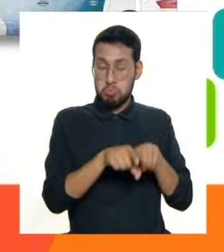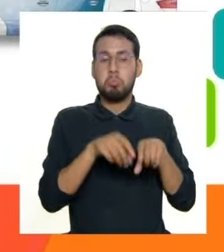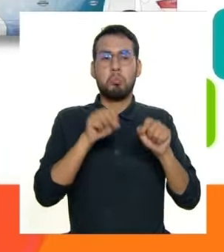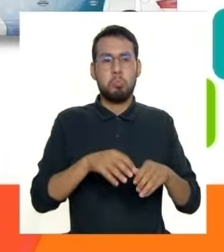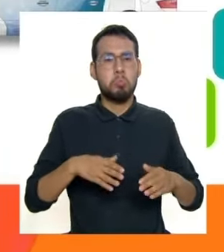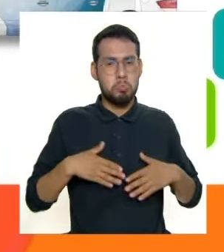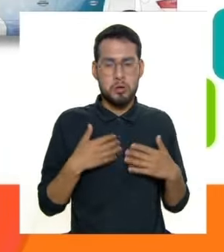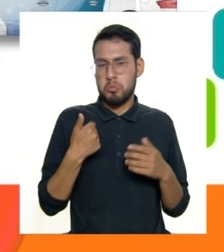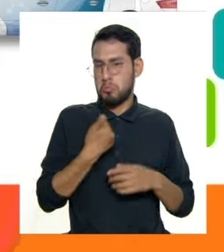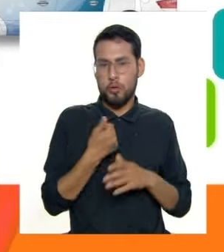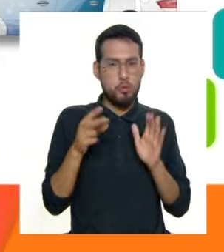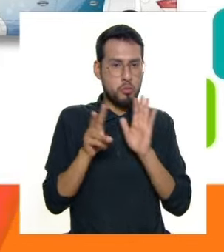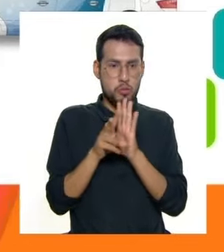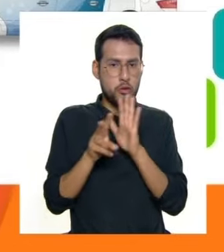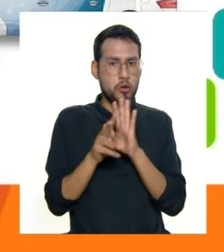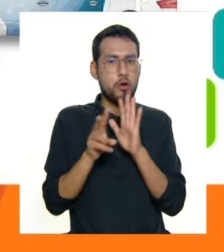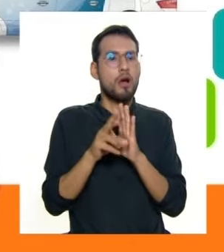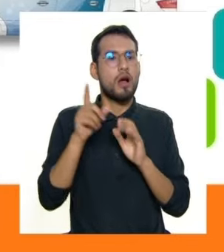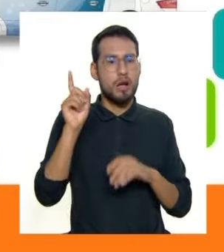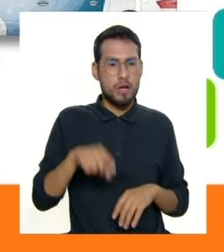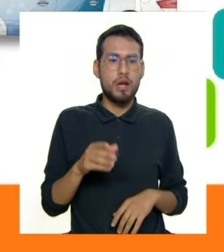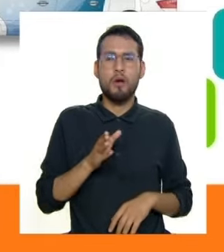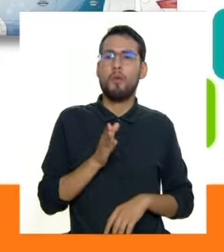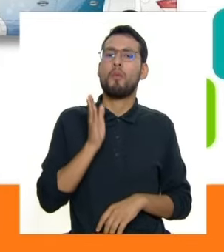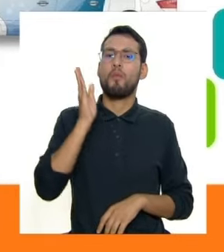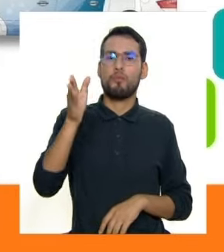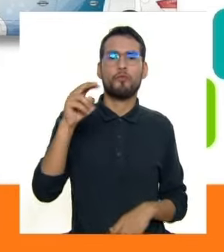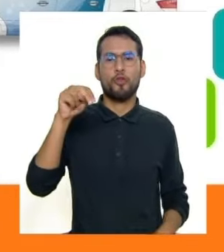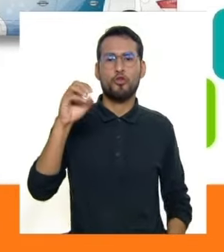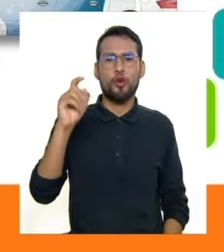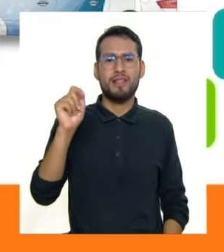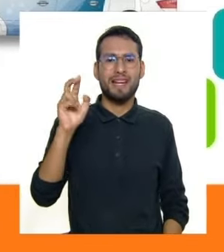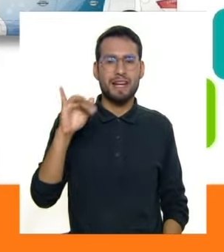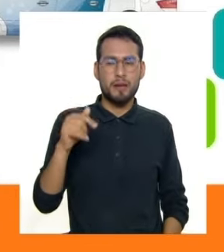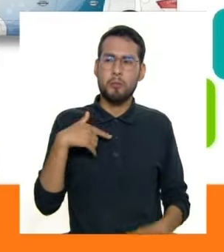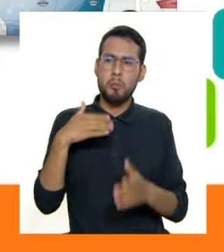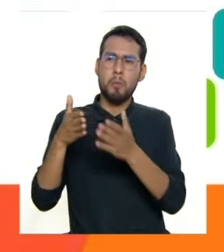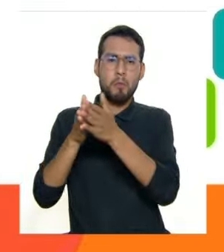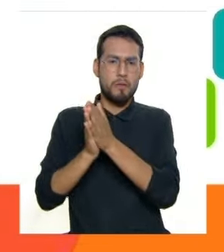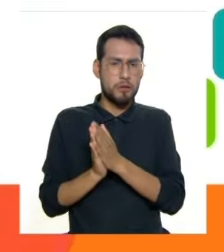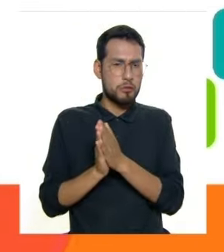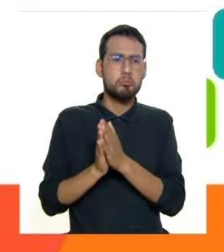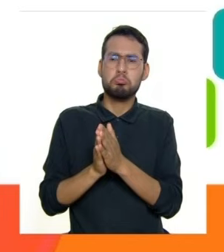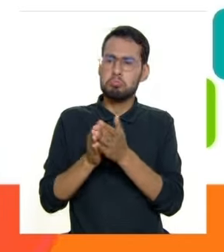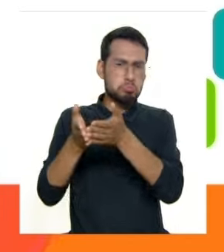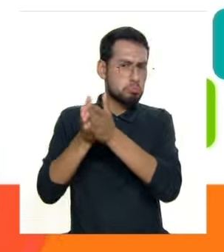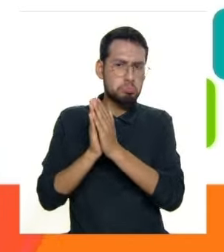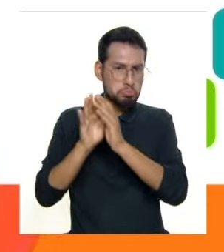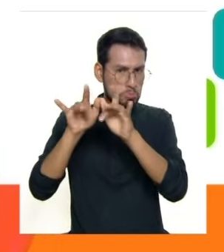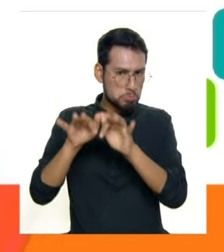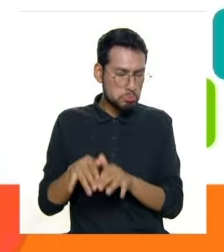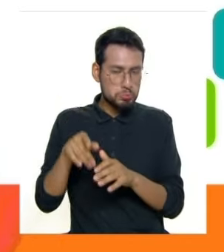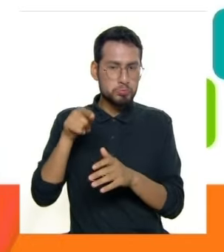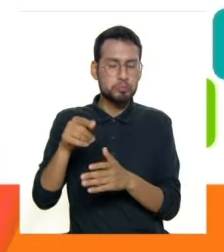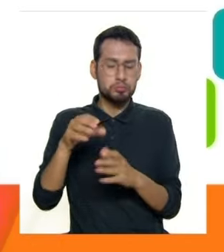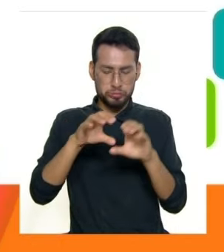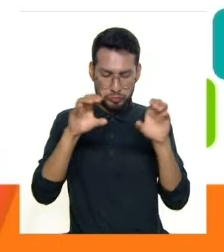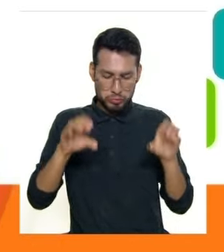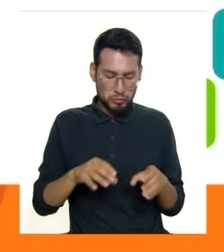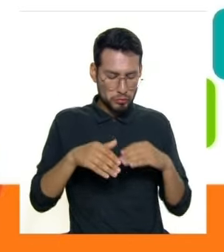pueden voluntariamente acudir a las notarías, por ejemplo, y solicitar, hacen una solicitud, adjuntan